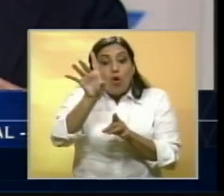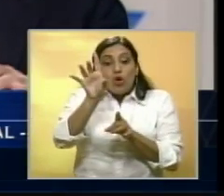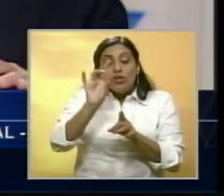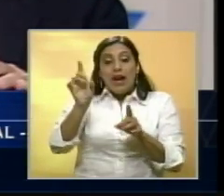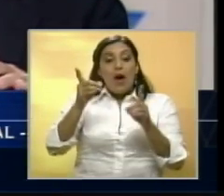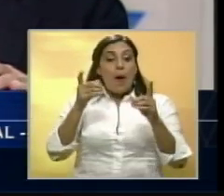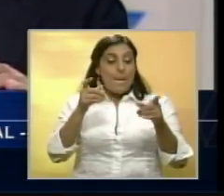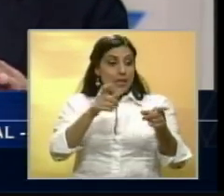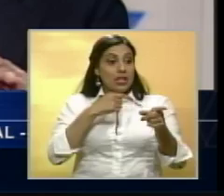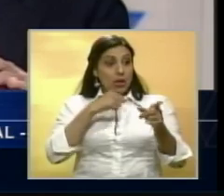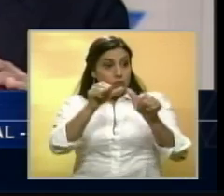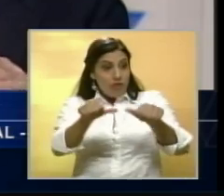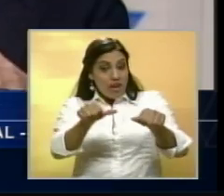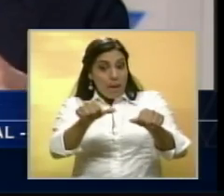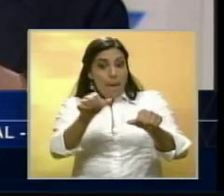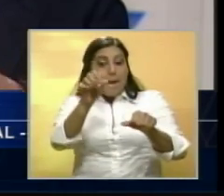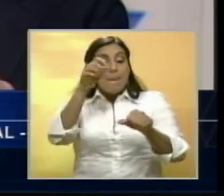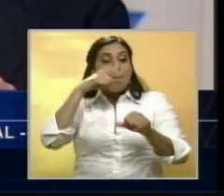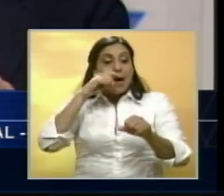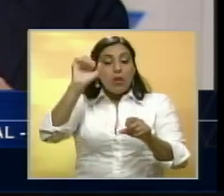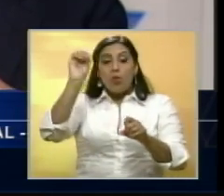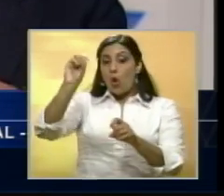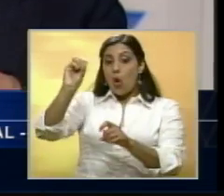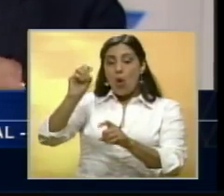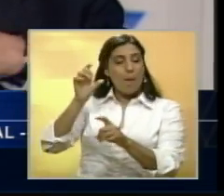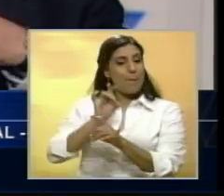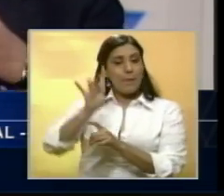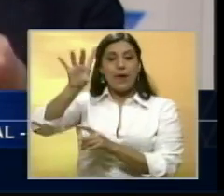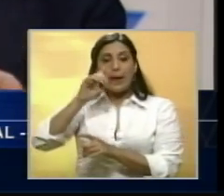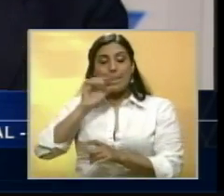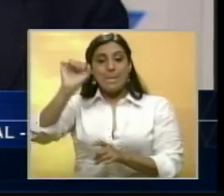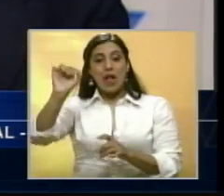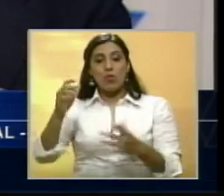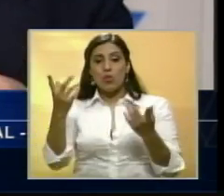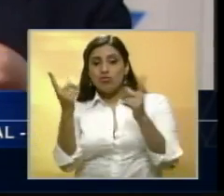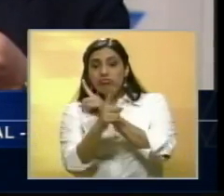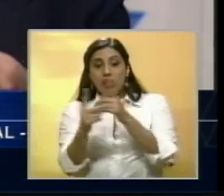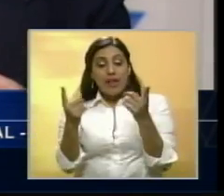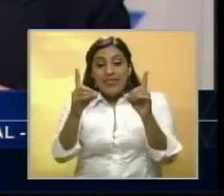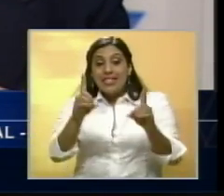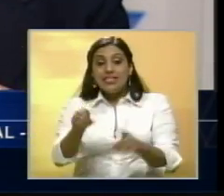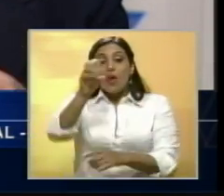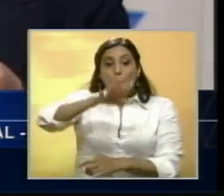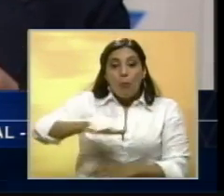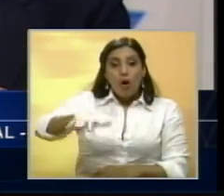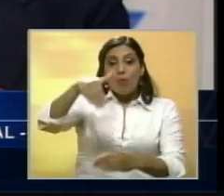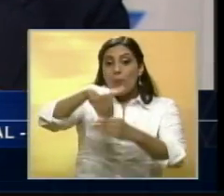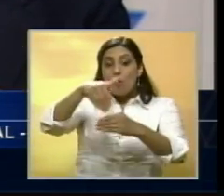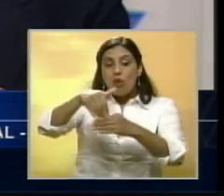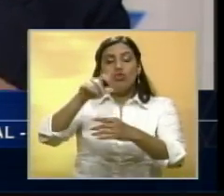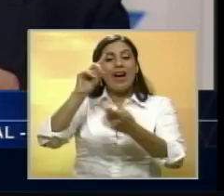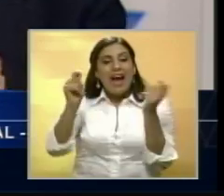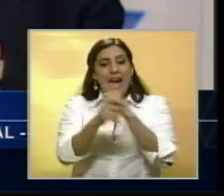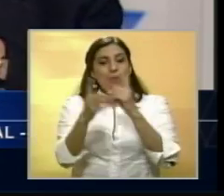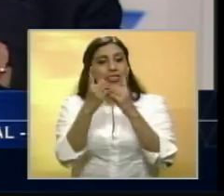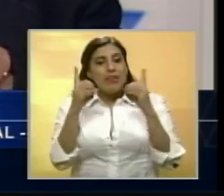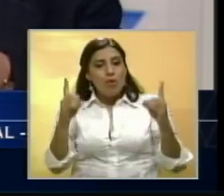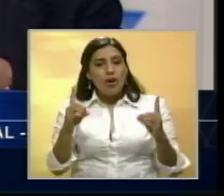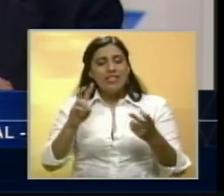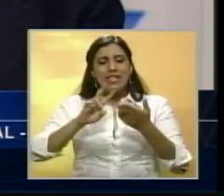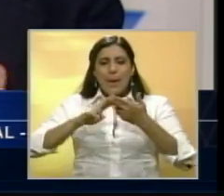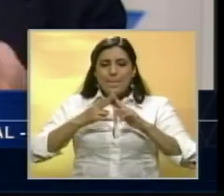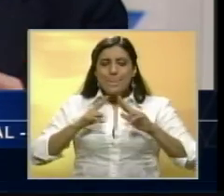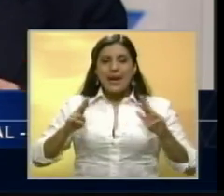contrario, como todos en la calle lo dicen, quieren que se produzca un cambio democrático, pacífico, que